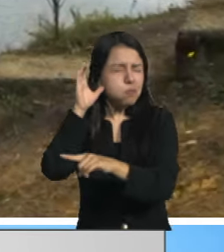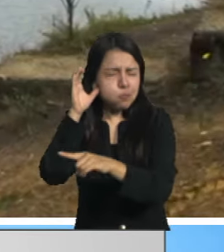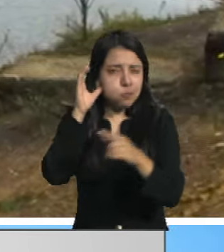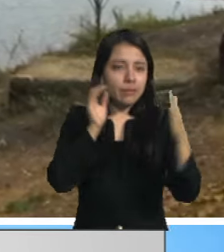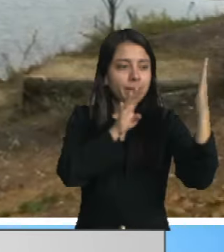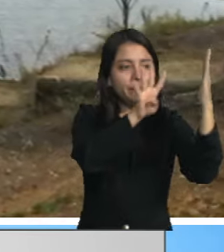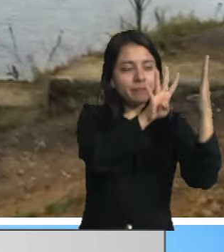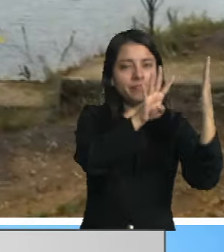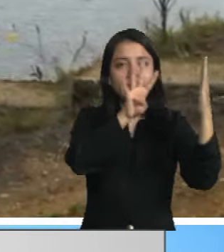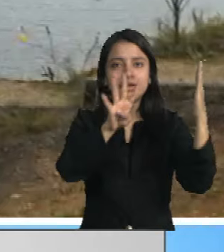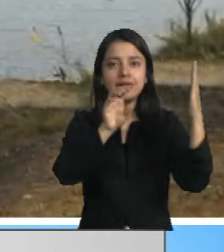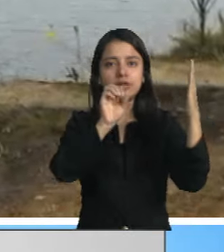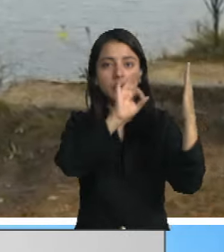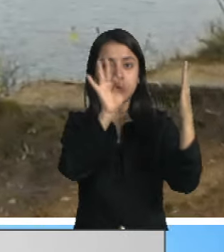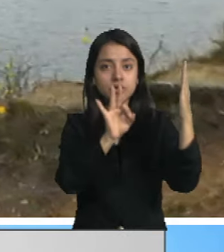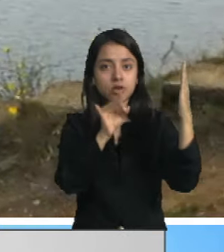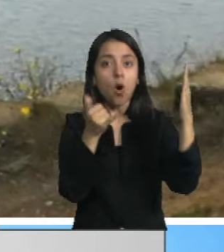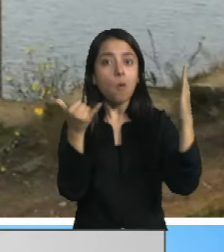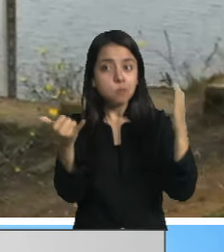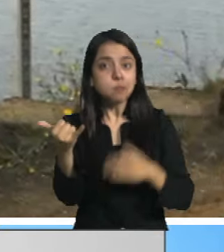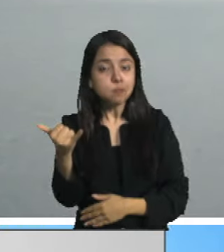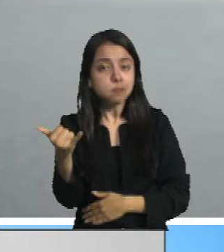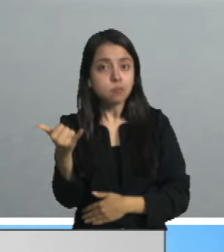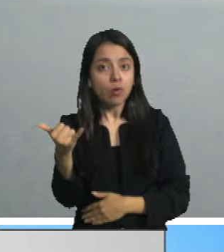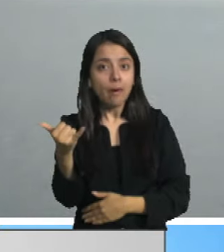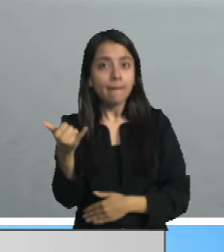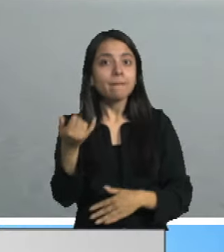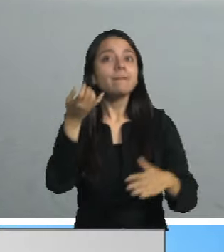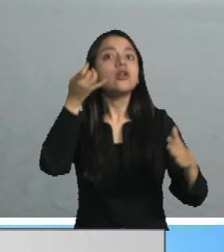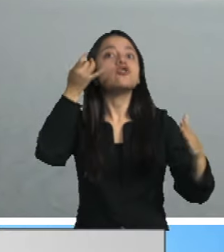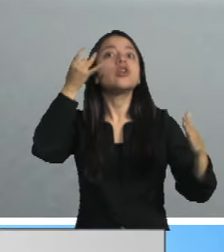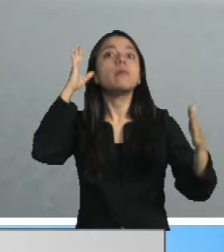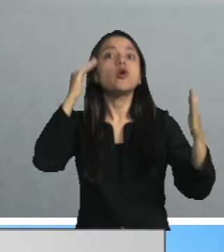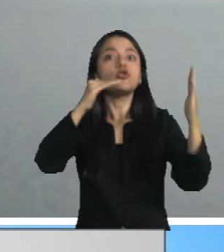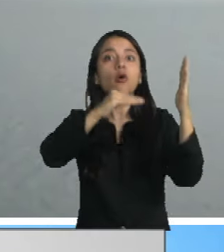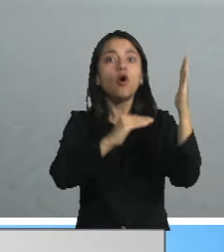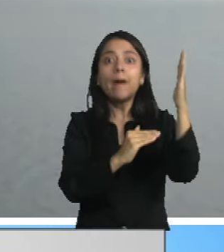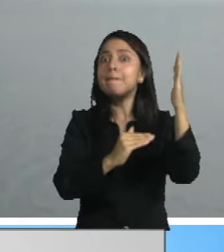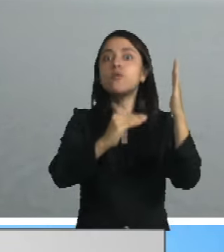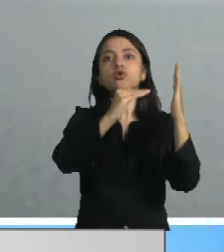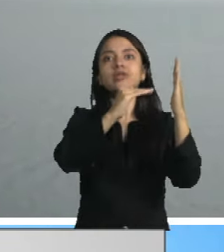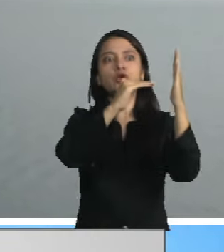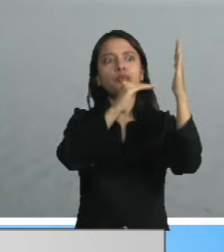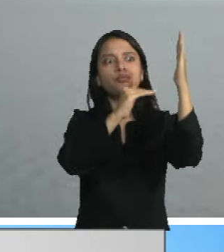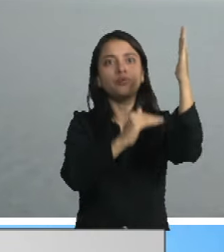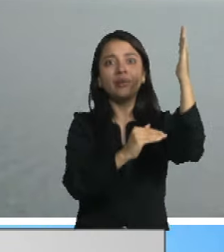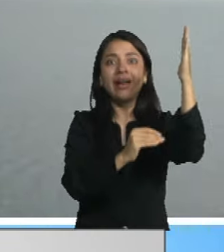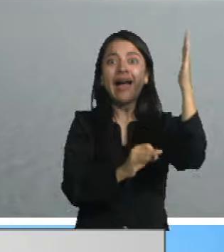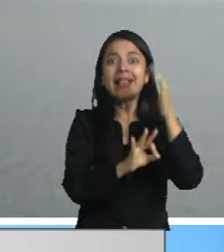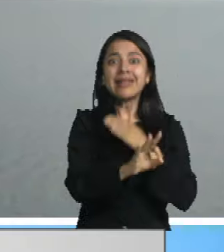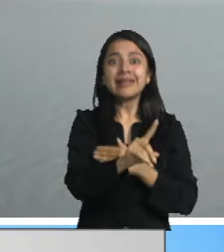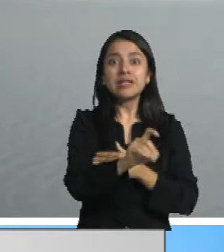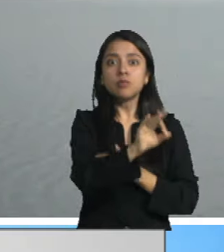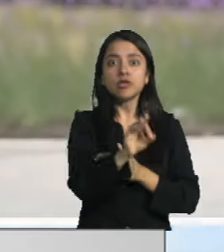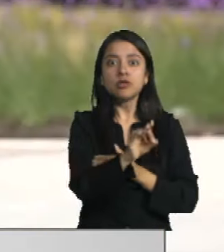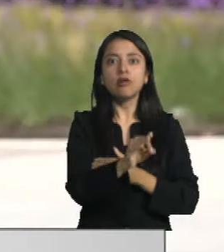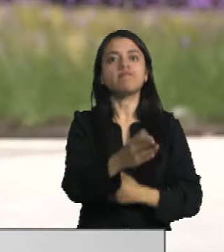45,4%. En este momento. El día que llegue a 36% tendremos que tomar medidas más